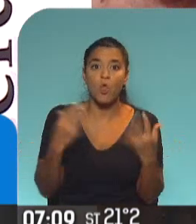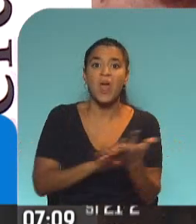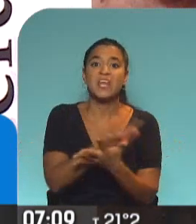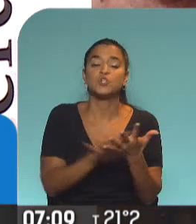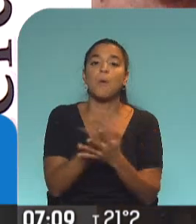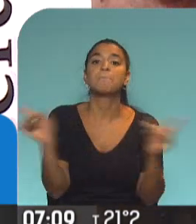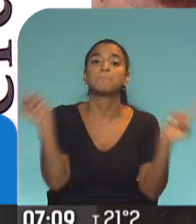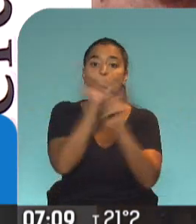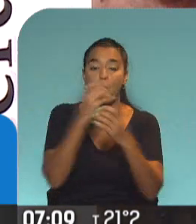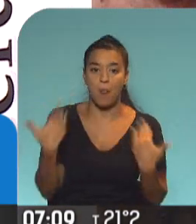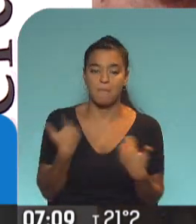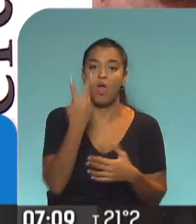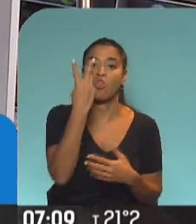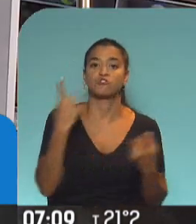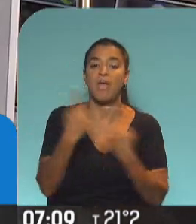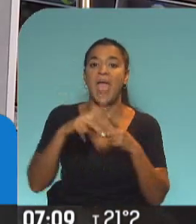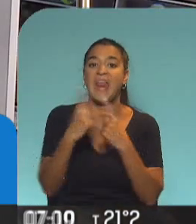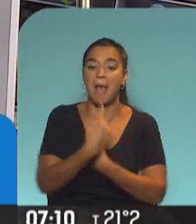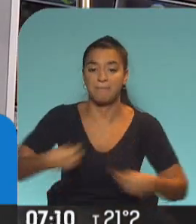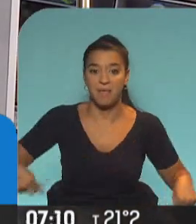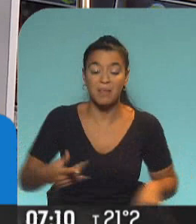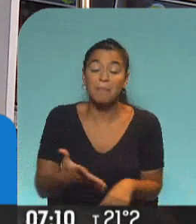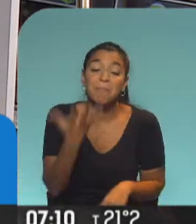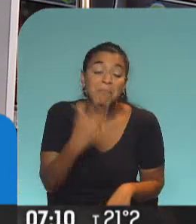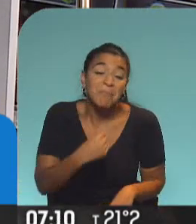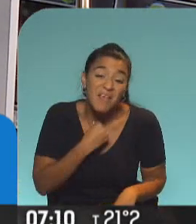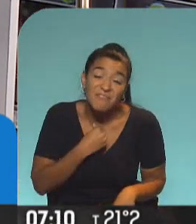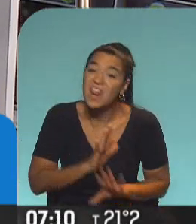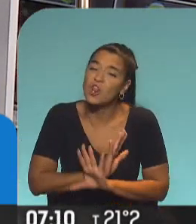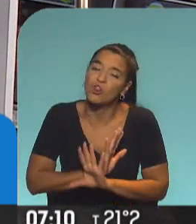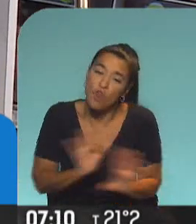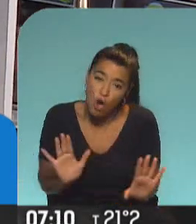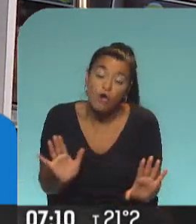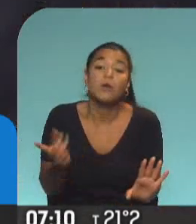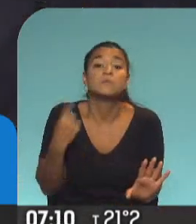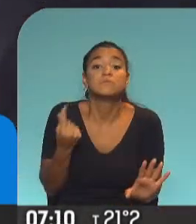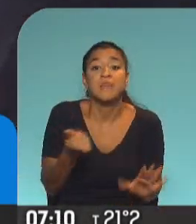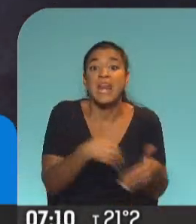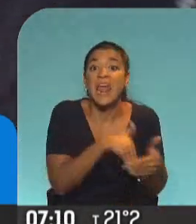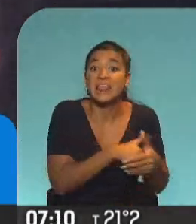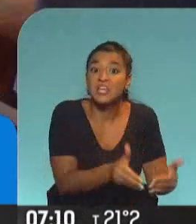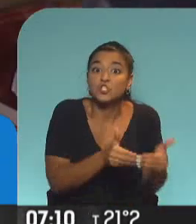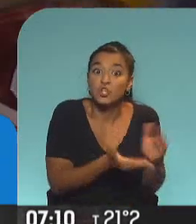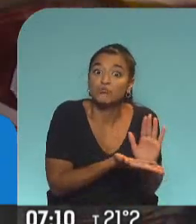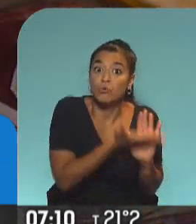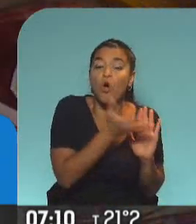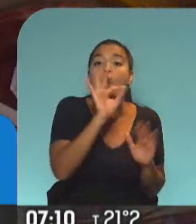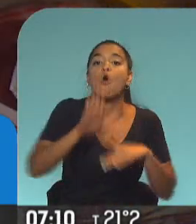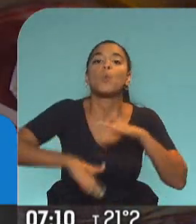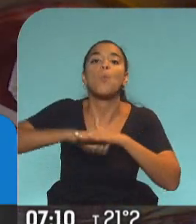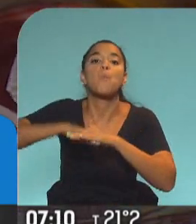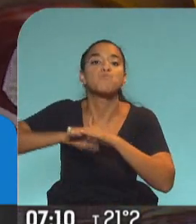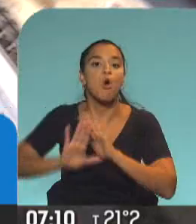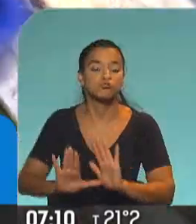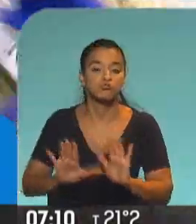el problema, dos herramientas que preferiría no usar: subir las retenciones o poner cupos,